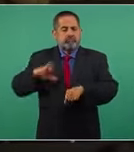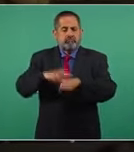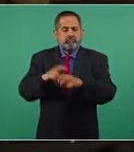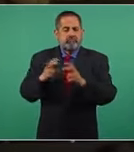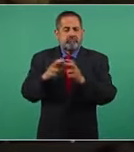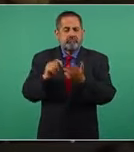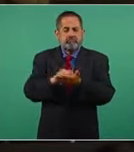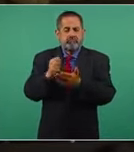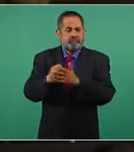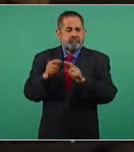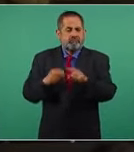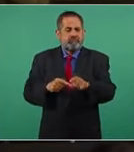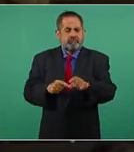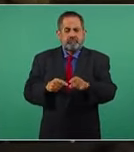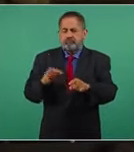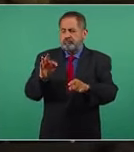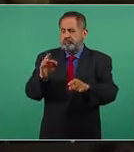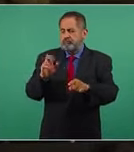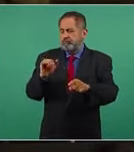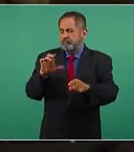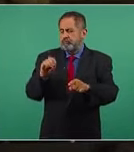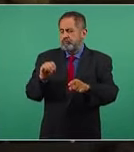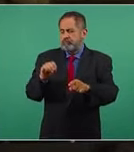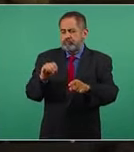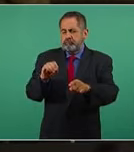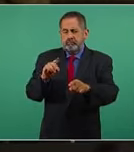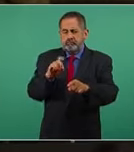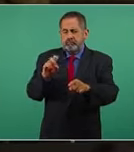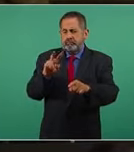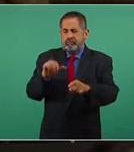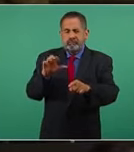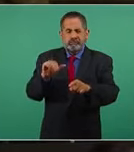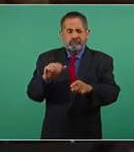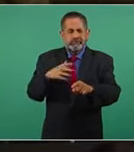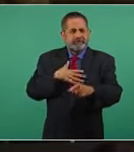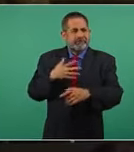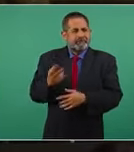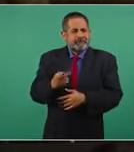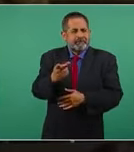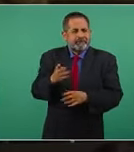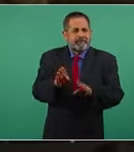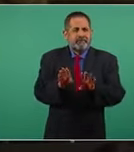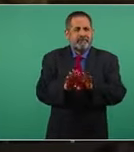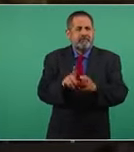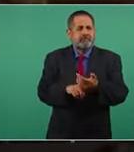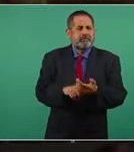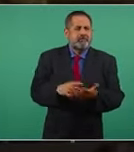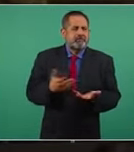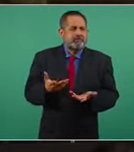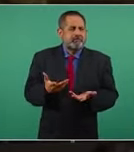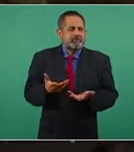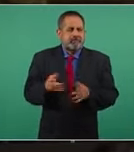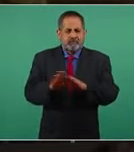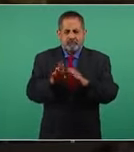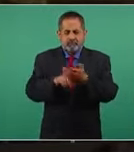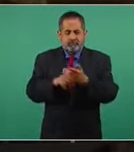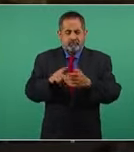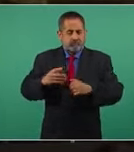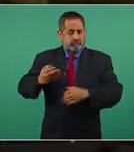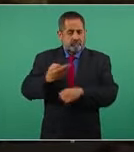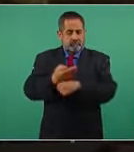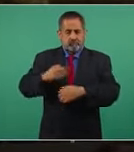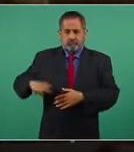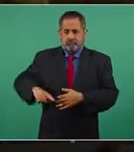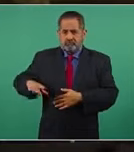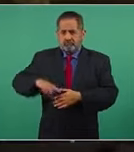Tamaulipas, Francisco Cabeza de Vaca. Mi pregunta sería, ¿cuál es la confianza que tiene actualmente el gobierno